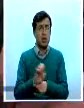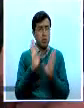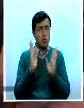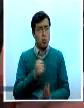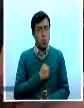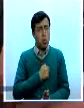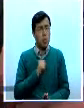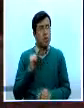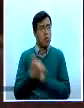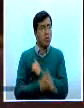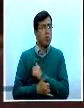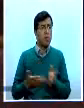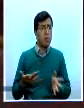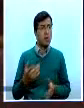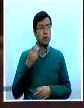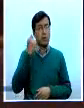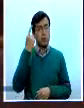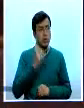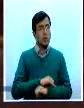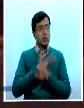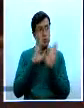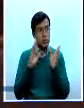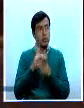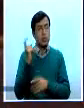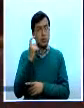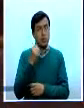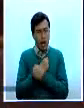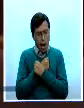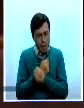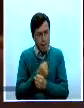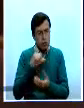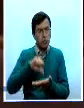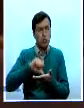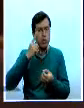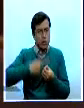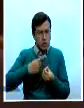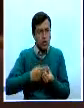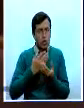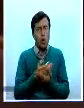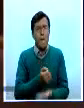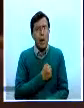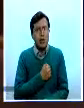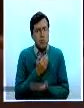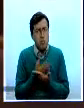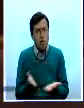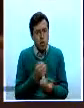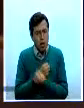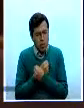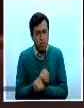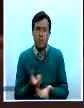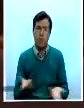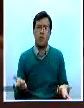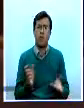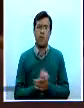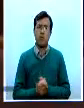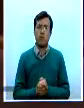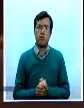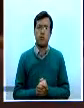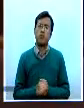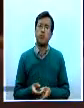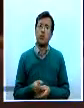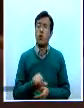nuestro país entonces tenemos que entender eso que hay que amarla de quito a su patrimonio a quien está en